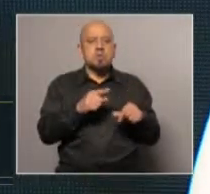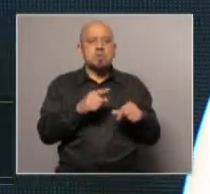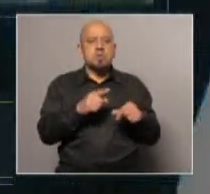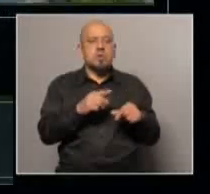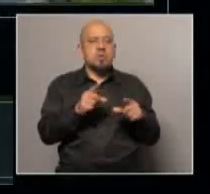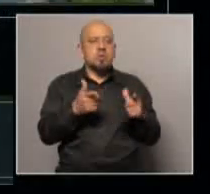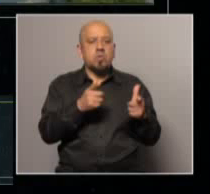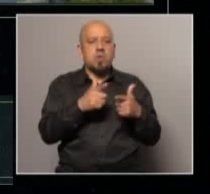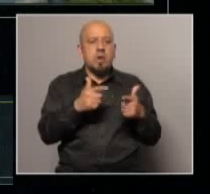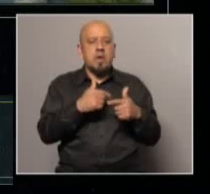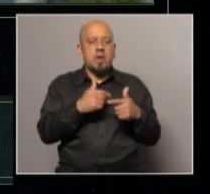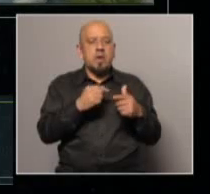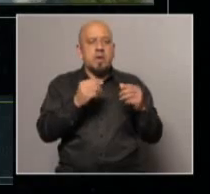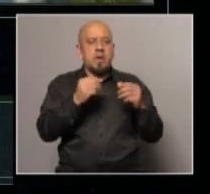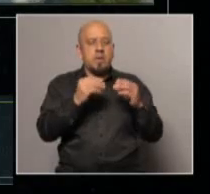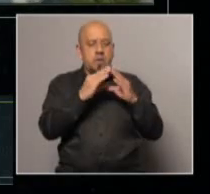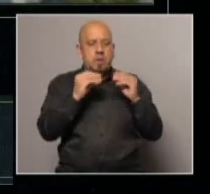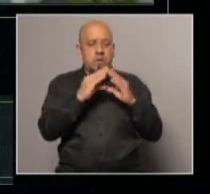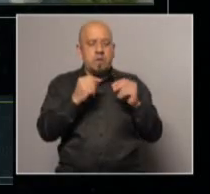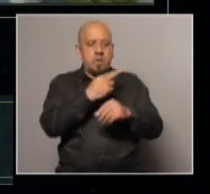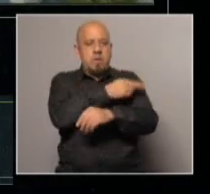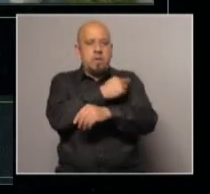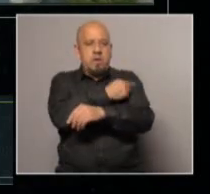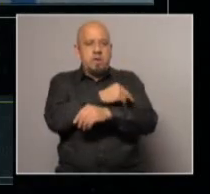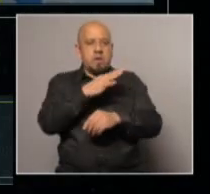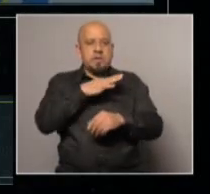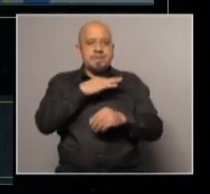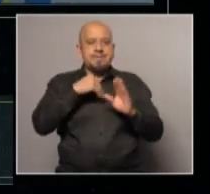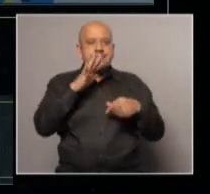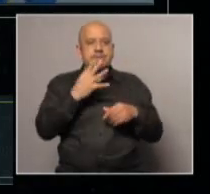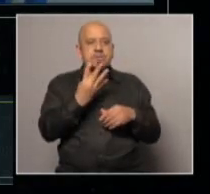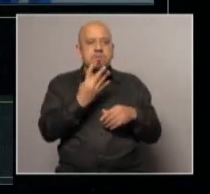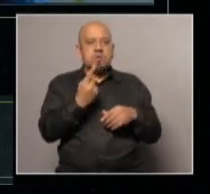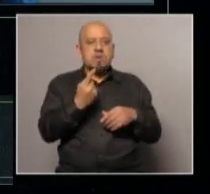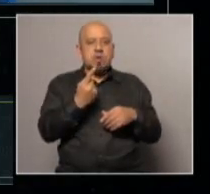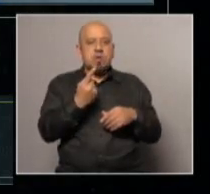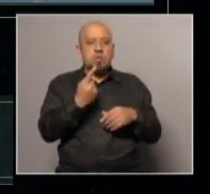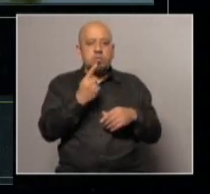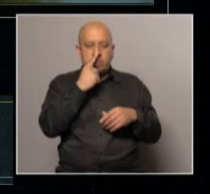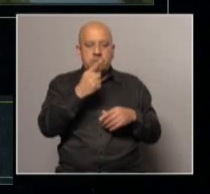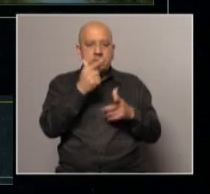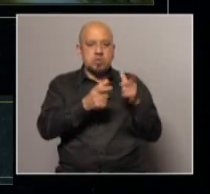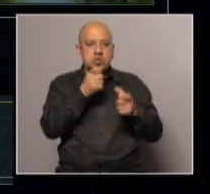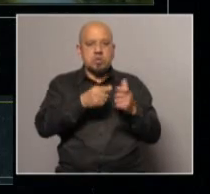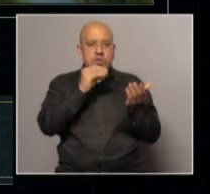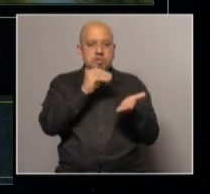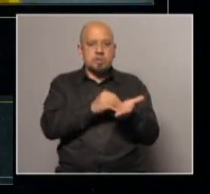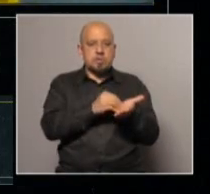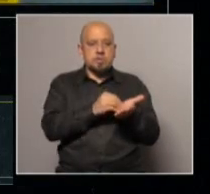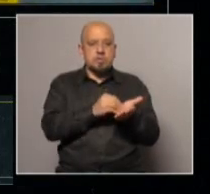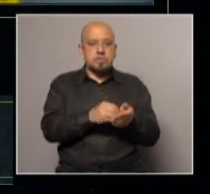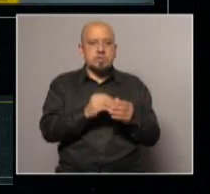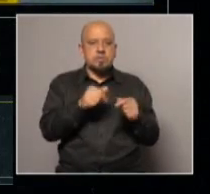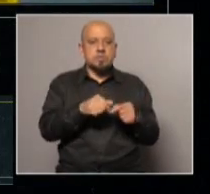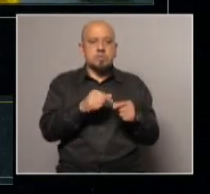de marihuana en las farmacias. Recordemos que hay más de 41.000 personas registradas en las farmacias y de esas 41.000 personas